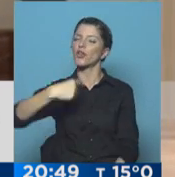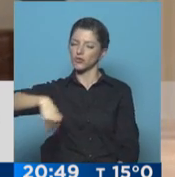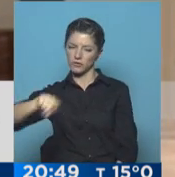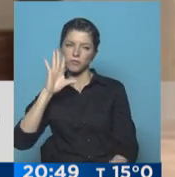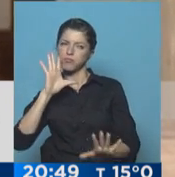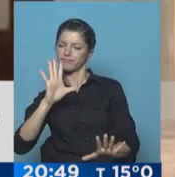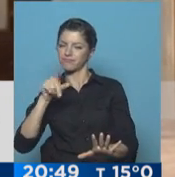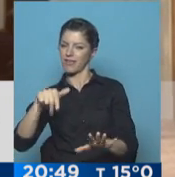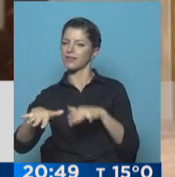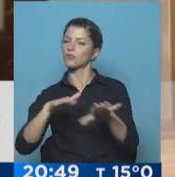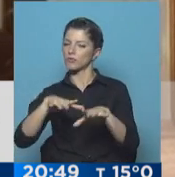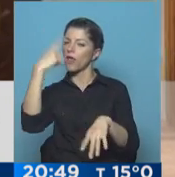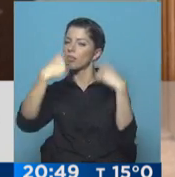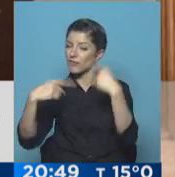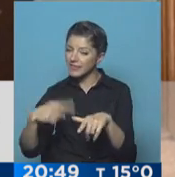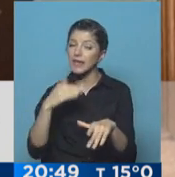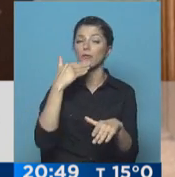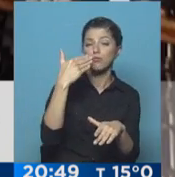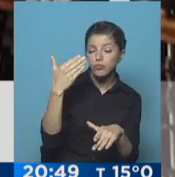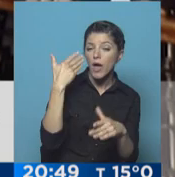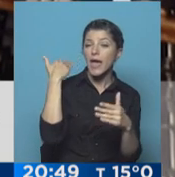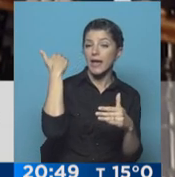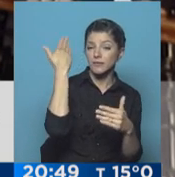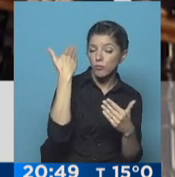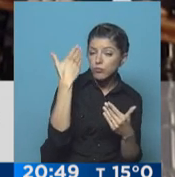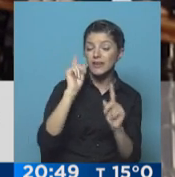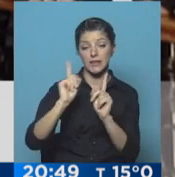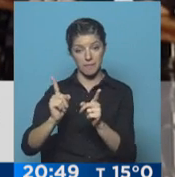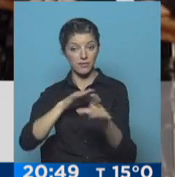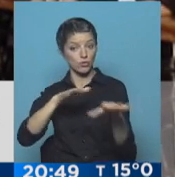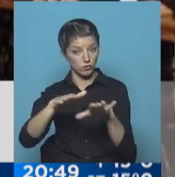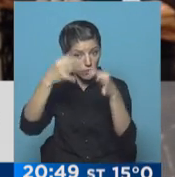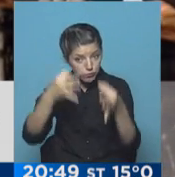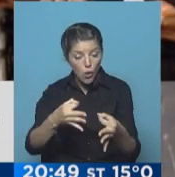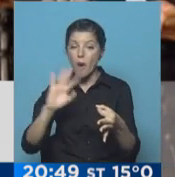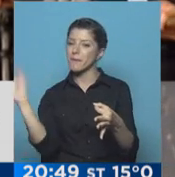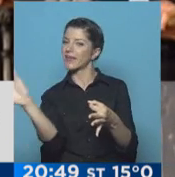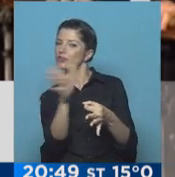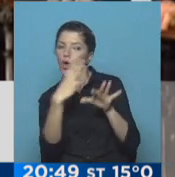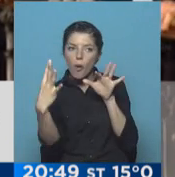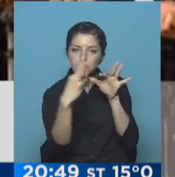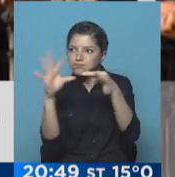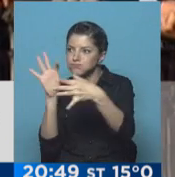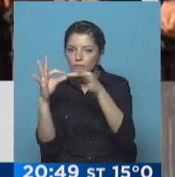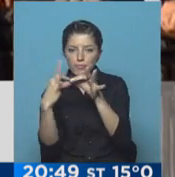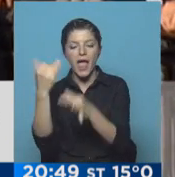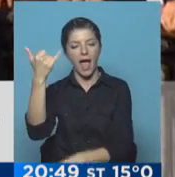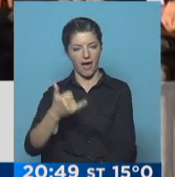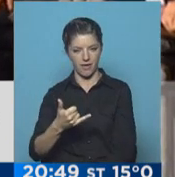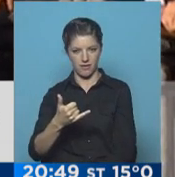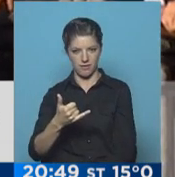las cosas que se dicen y que se hacen, porque todas finalmente terminan teniendo un sentido y terminan